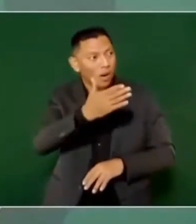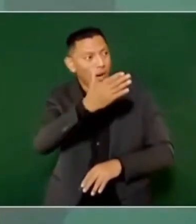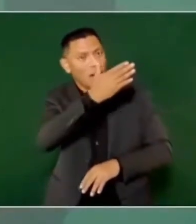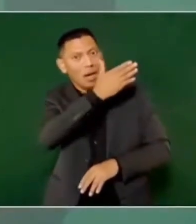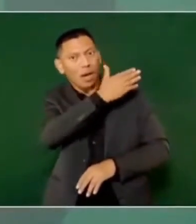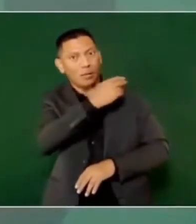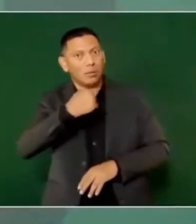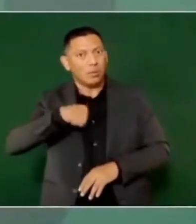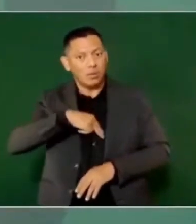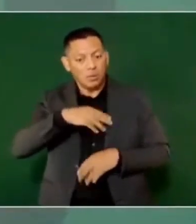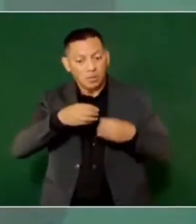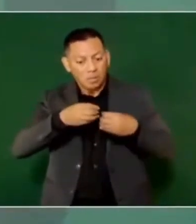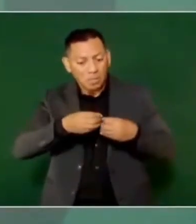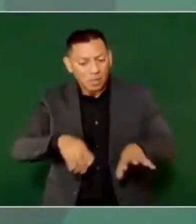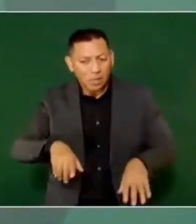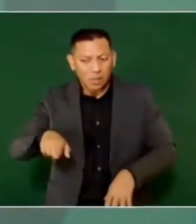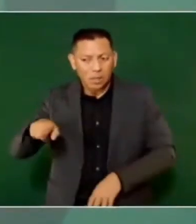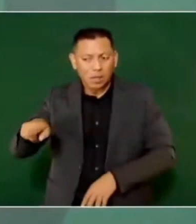Ninguno,